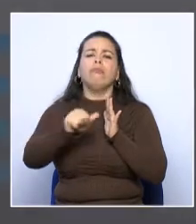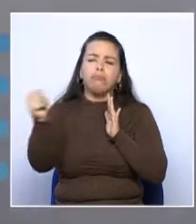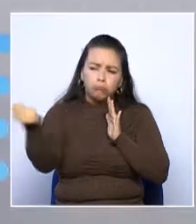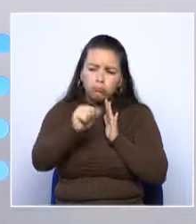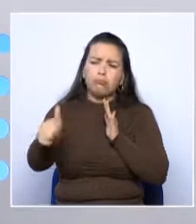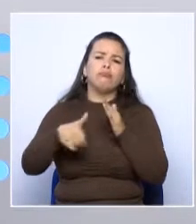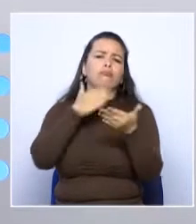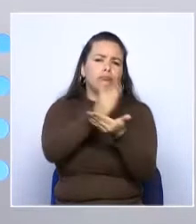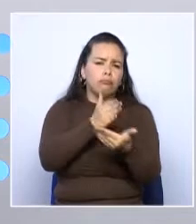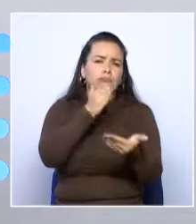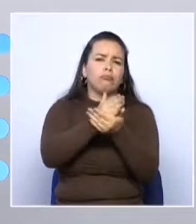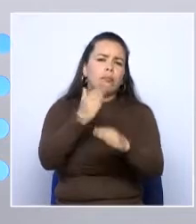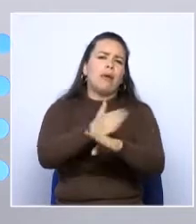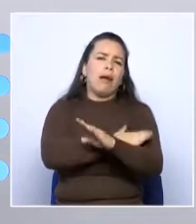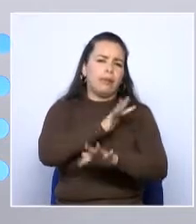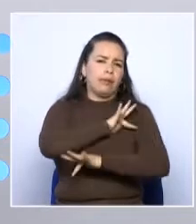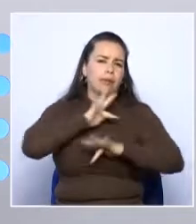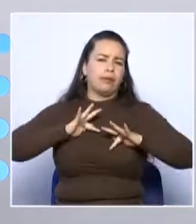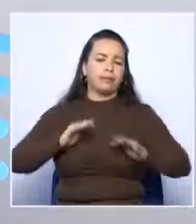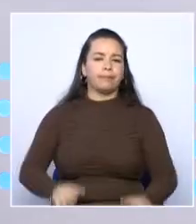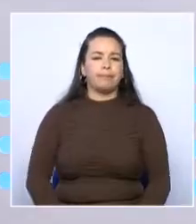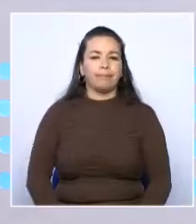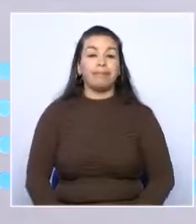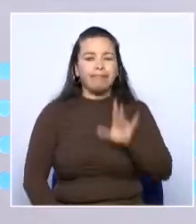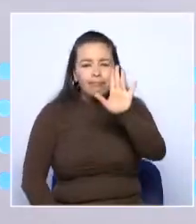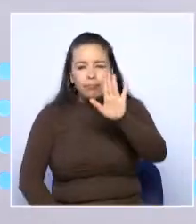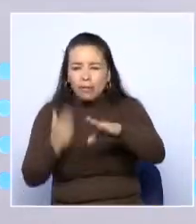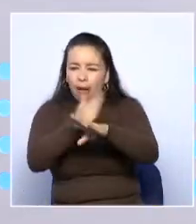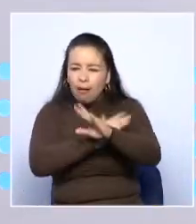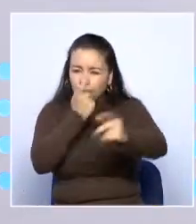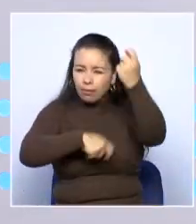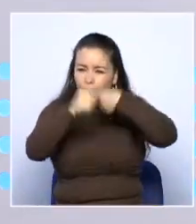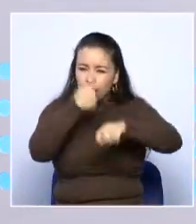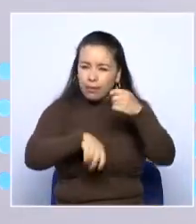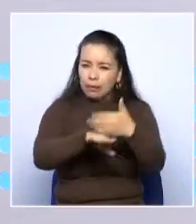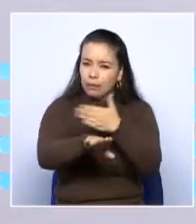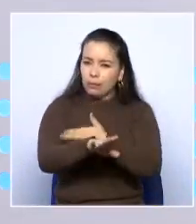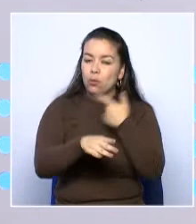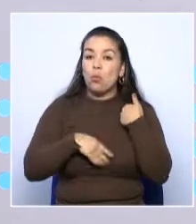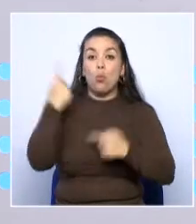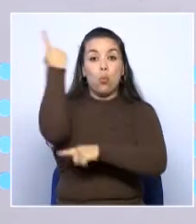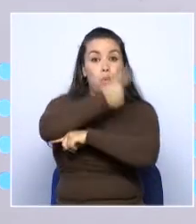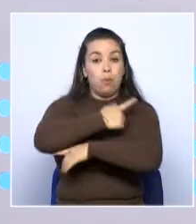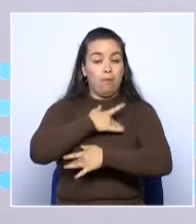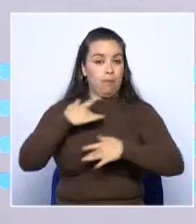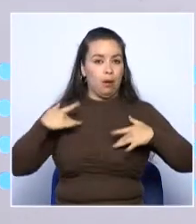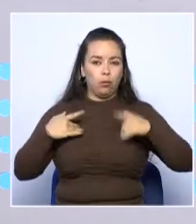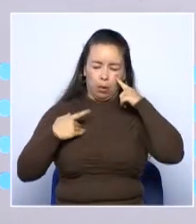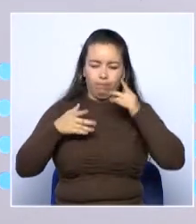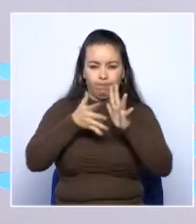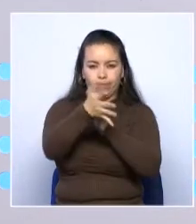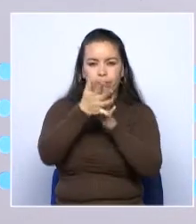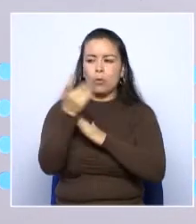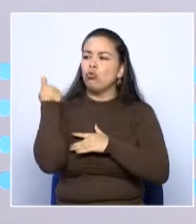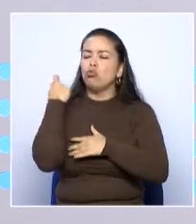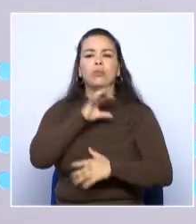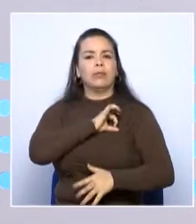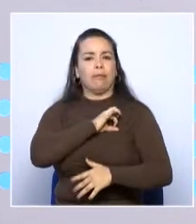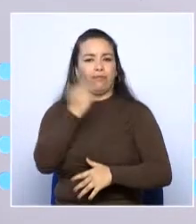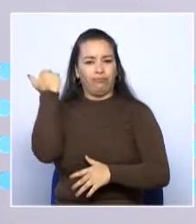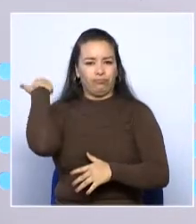estudios previo al tratamiento. Yo les quiero contar antes de comerciales una anécdota que nos pasó en el Día para tu Salud el sábado